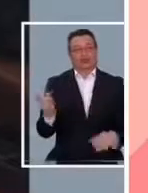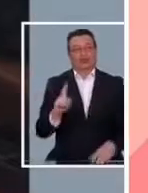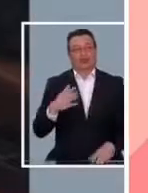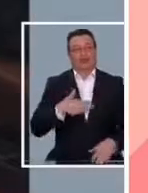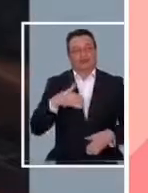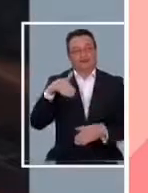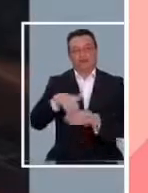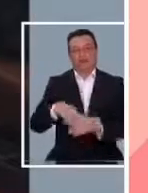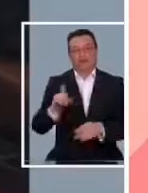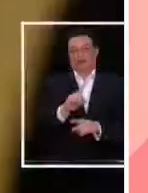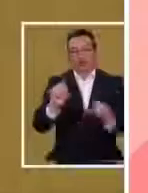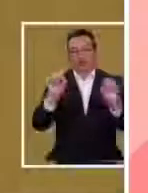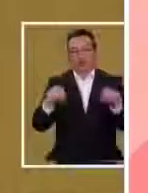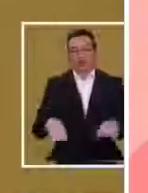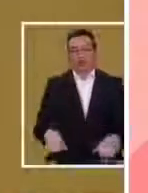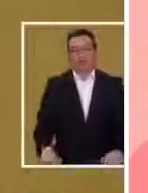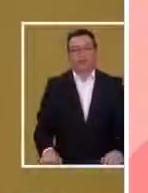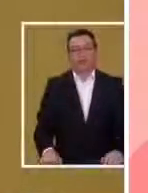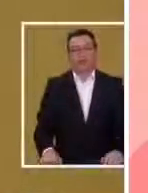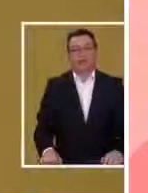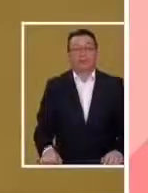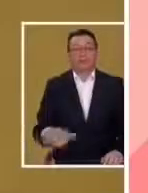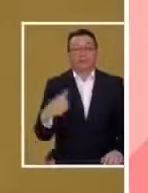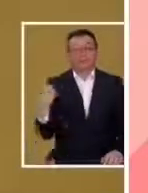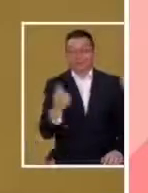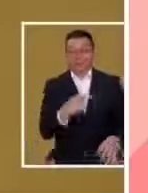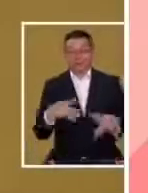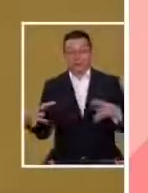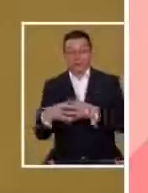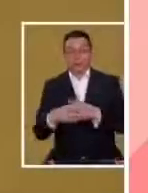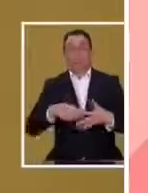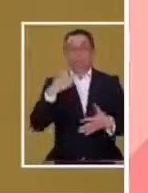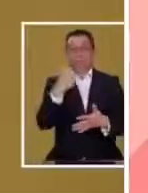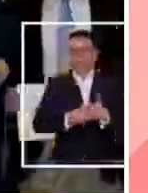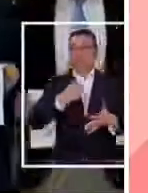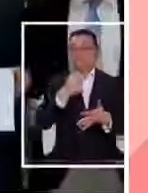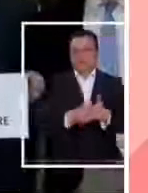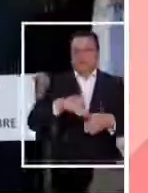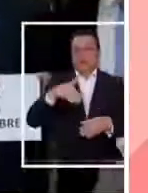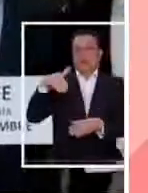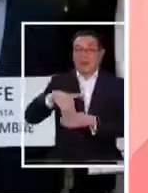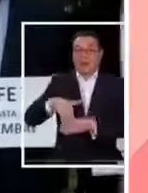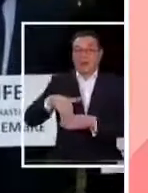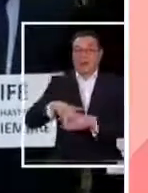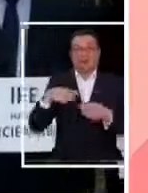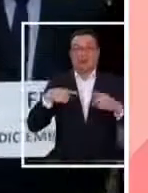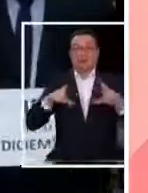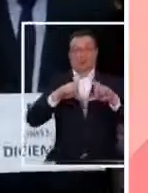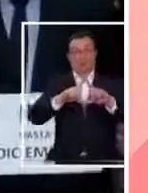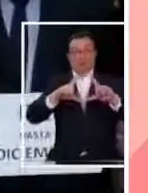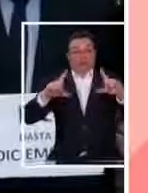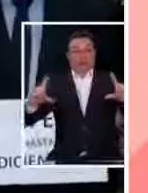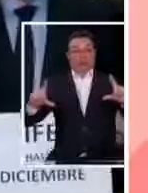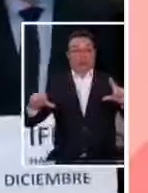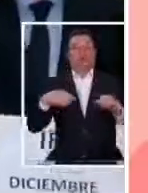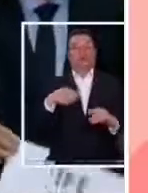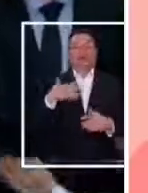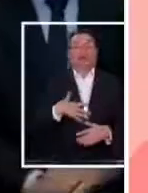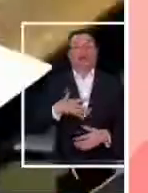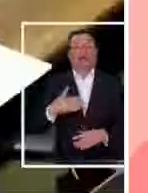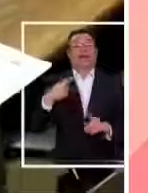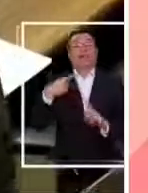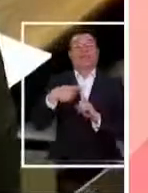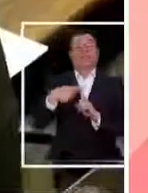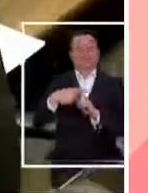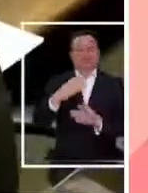Hubo un periodo de actualización que fue a nivel nacional del registro social de hogares, ya donde hubieron muchas